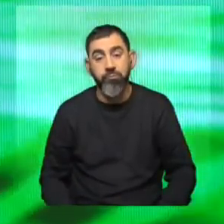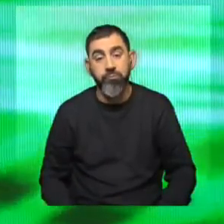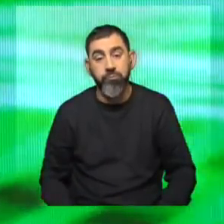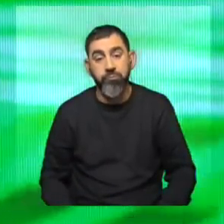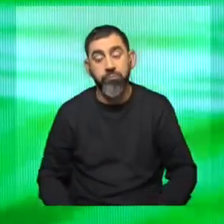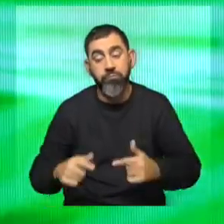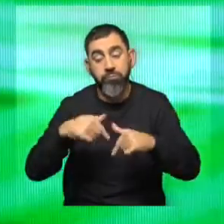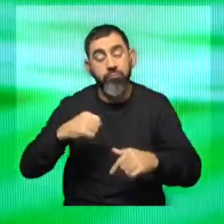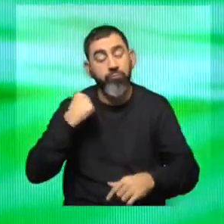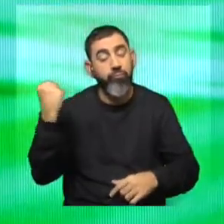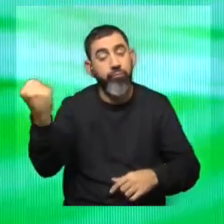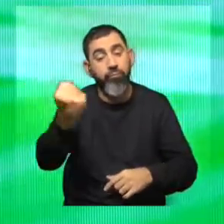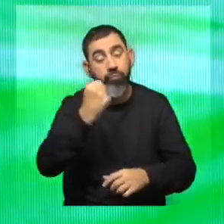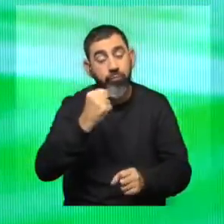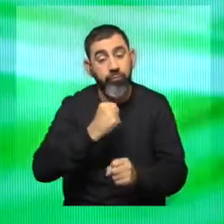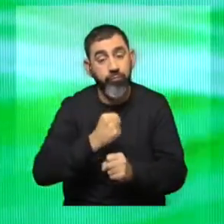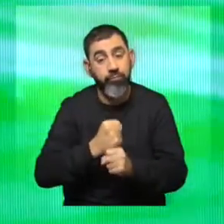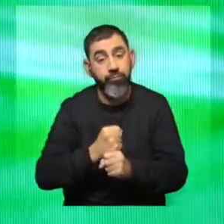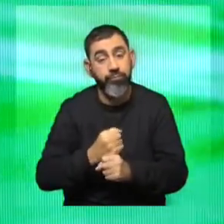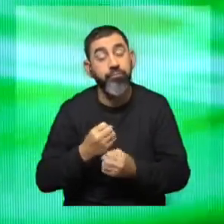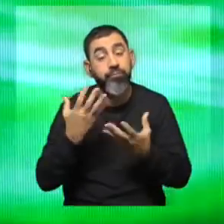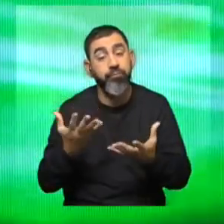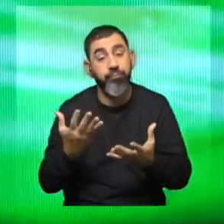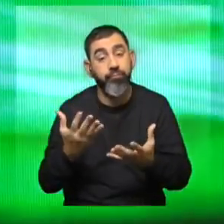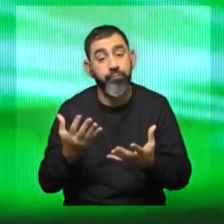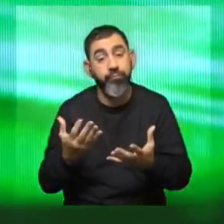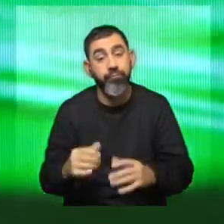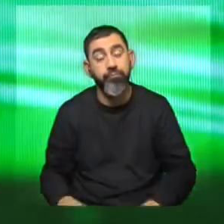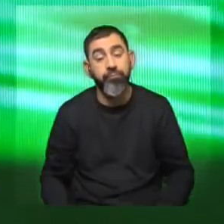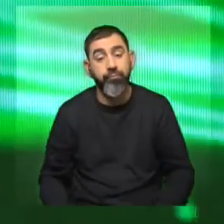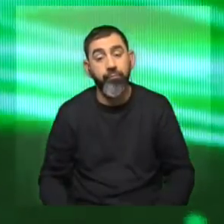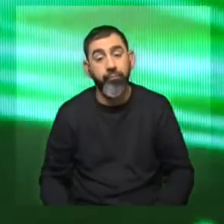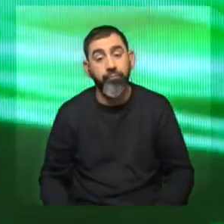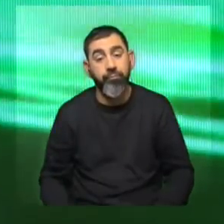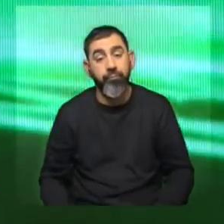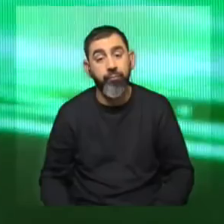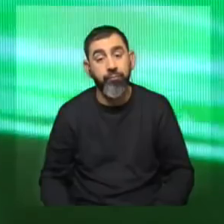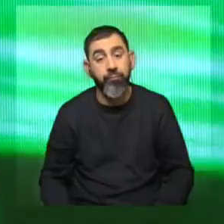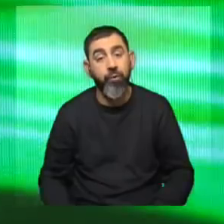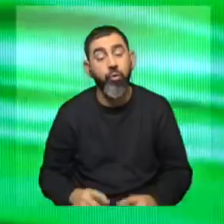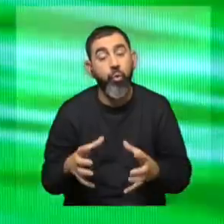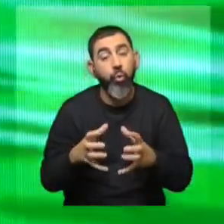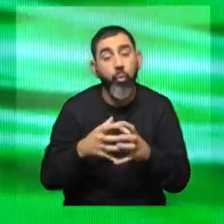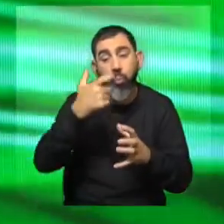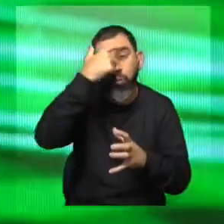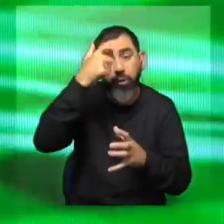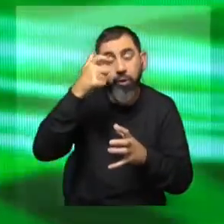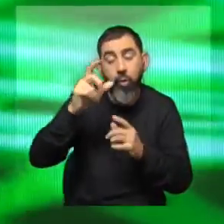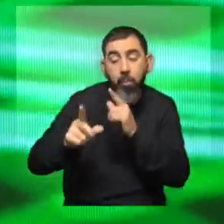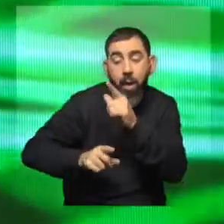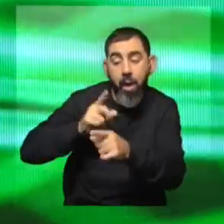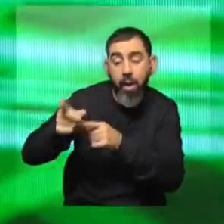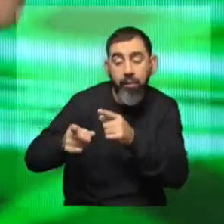es clave en el trabajo porque hace justamente que no es este digamos un grupo de técnicos que